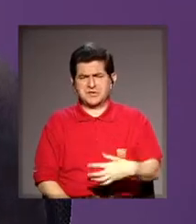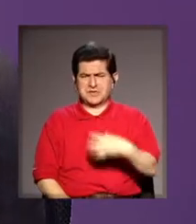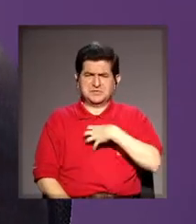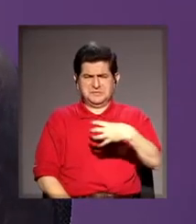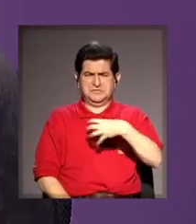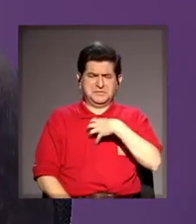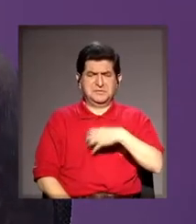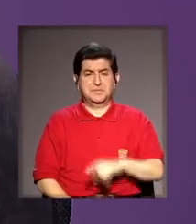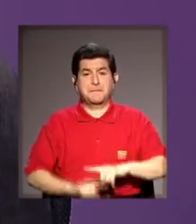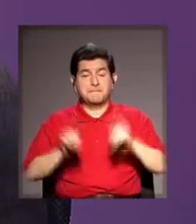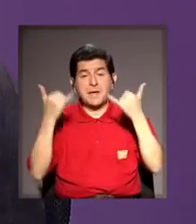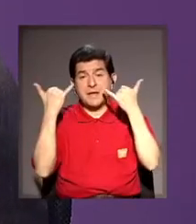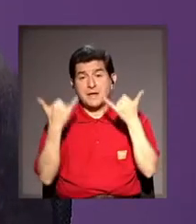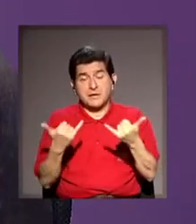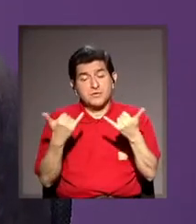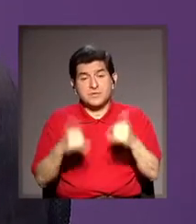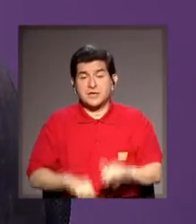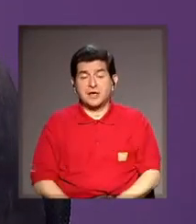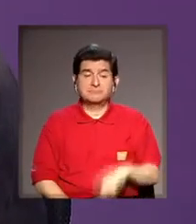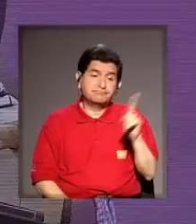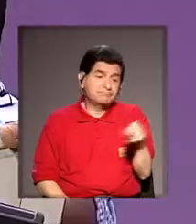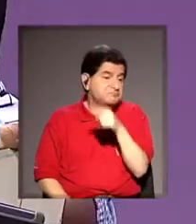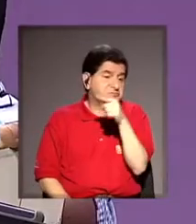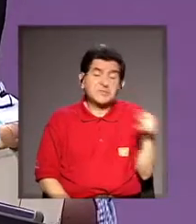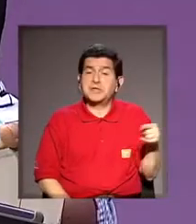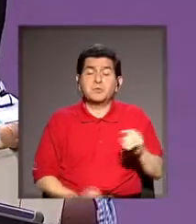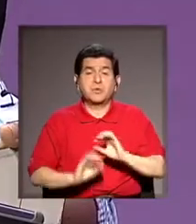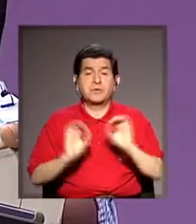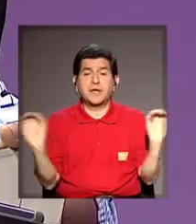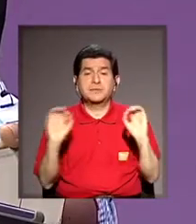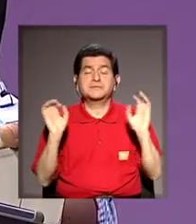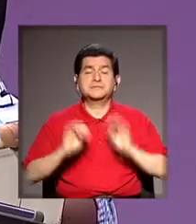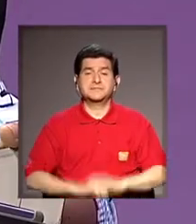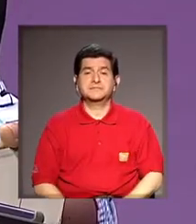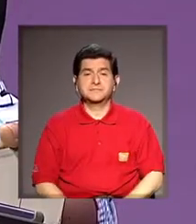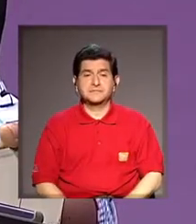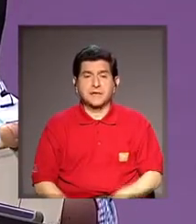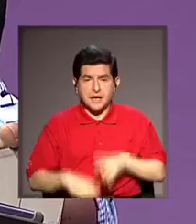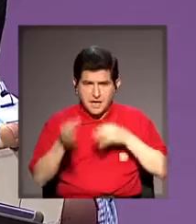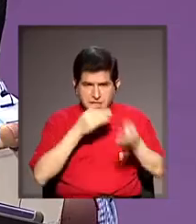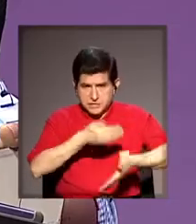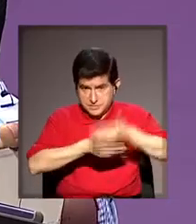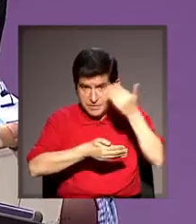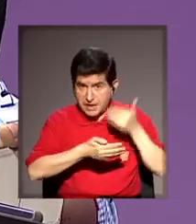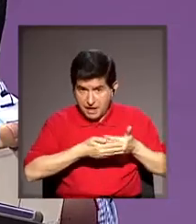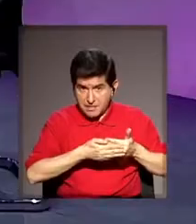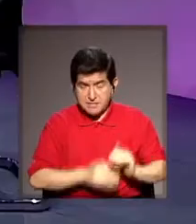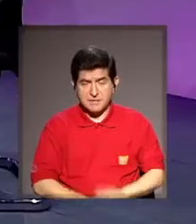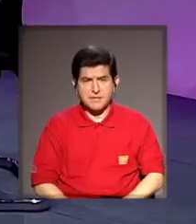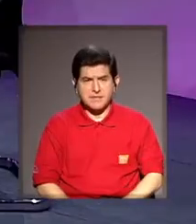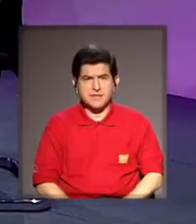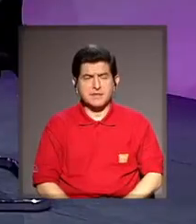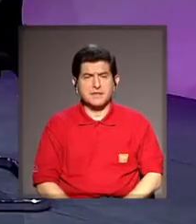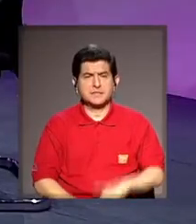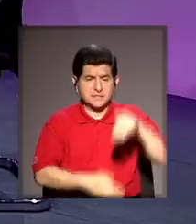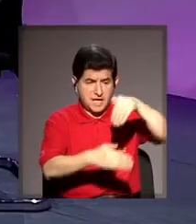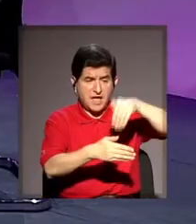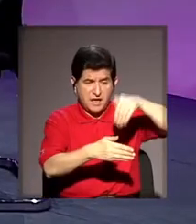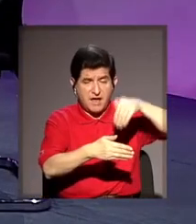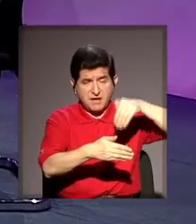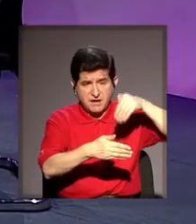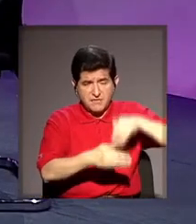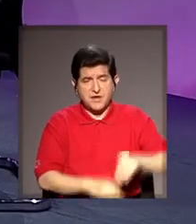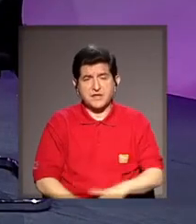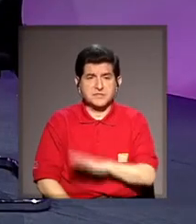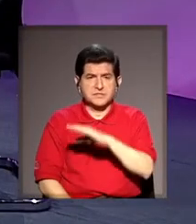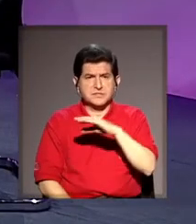asunto pero pero ya va se quita y se quita punto sin embargo no como explicaba antes en las bases de datos del registro de